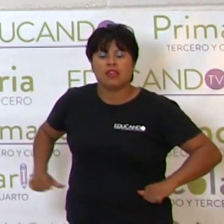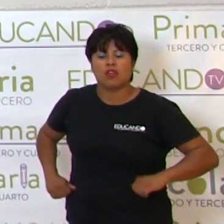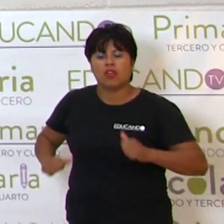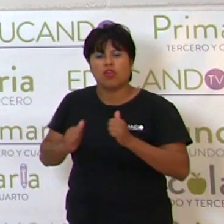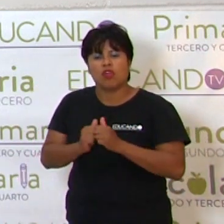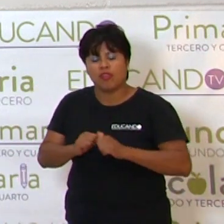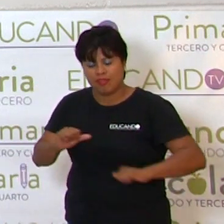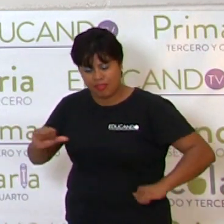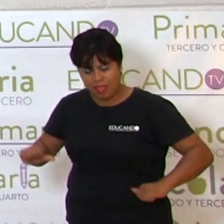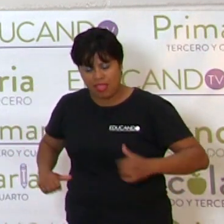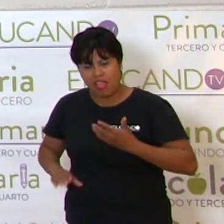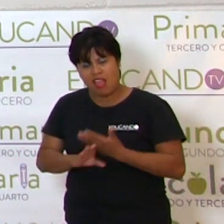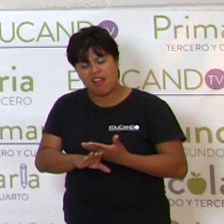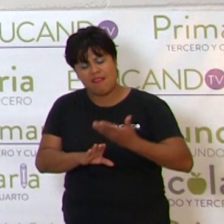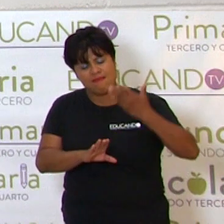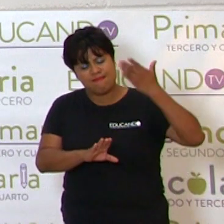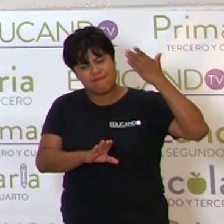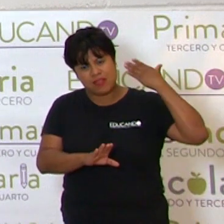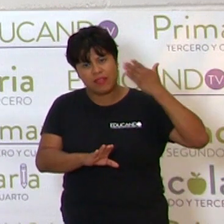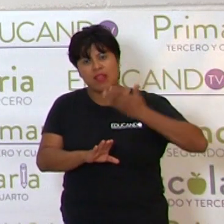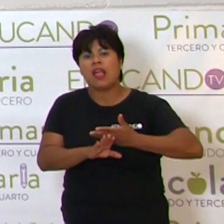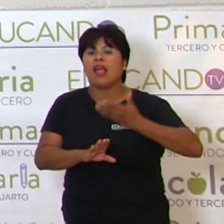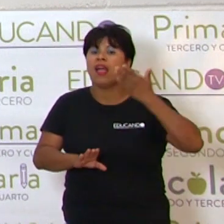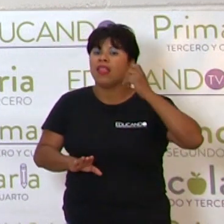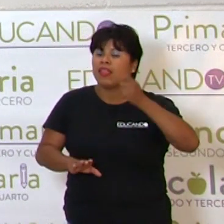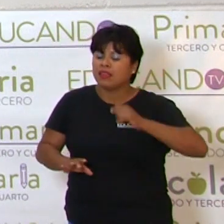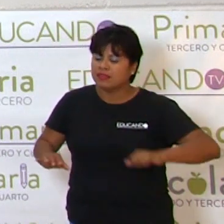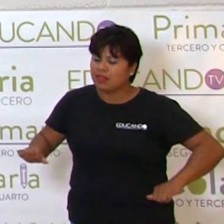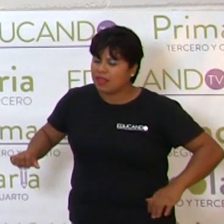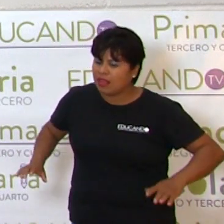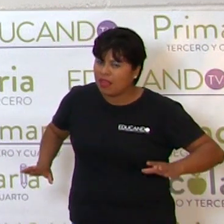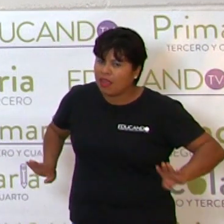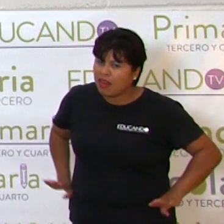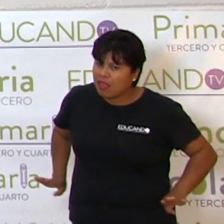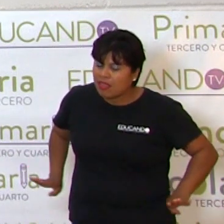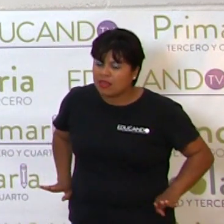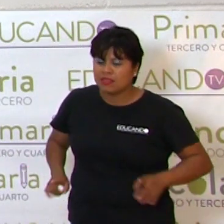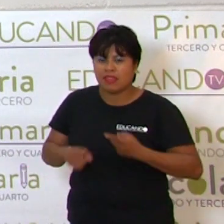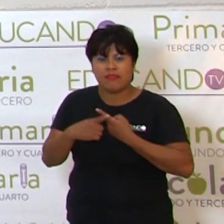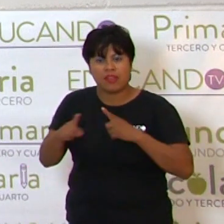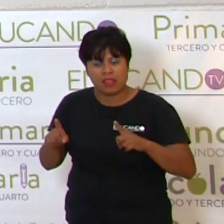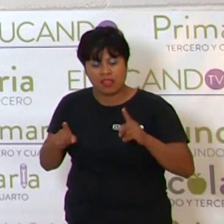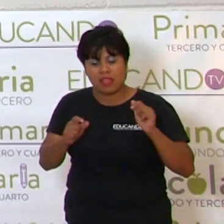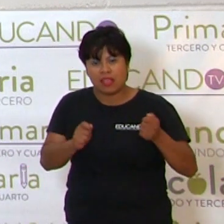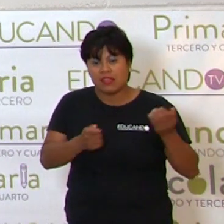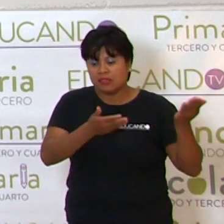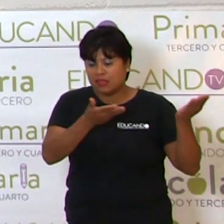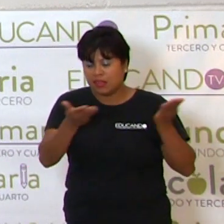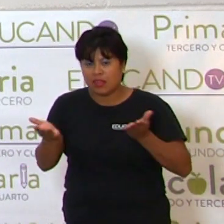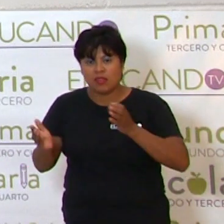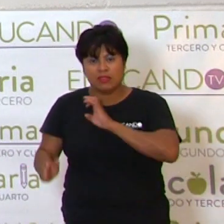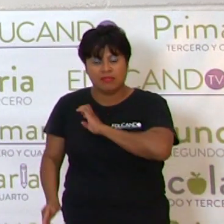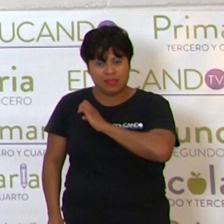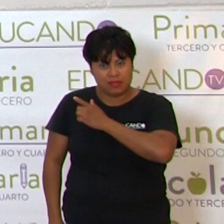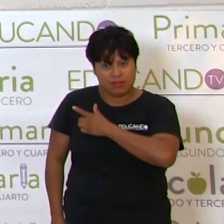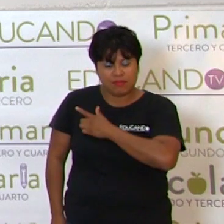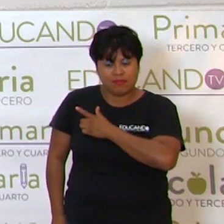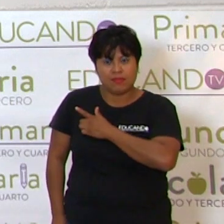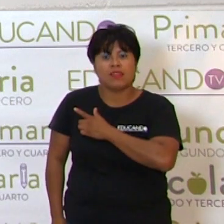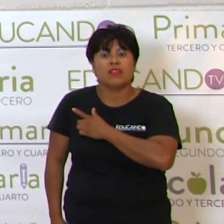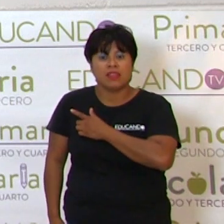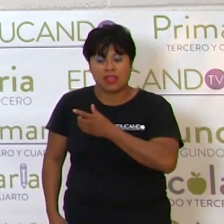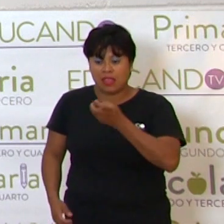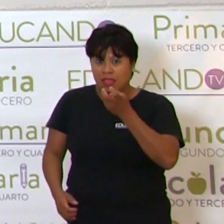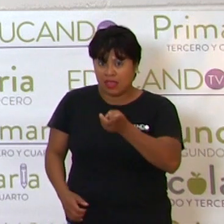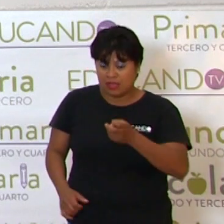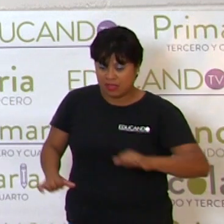prehispánico, el cual tenía características diferentes al teatro que trajeron los españoles. Al teatro que trajeron